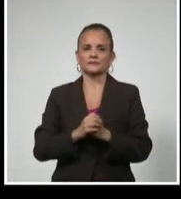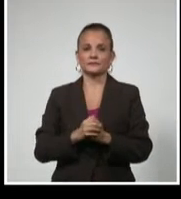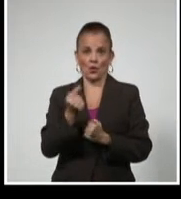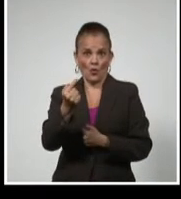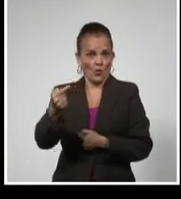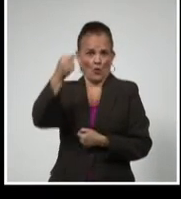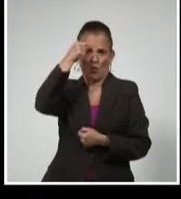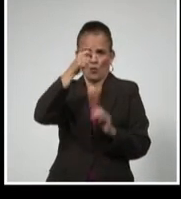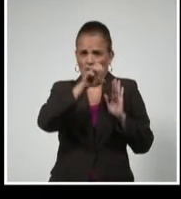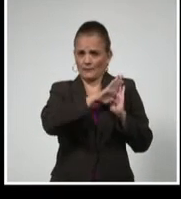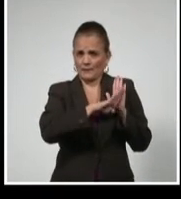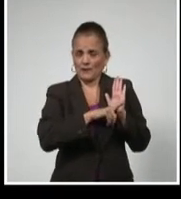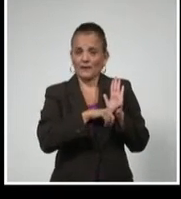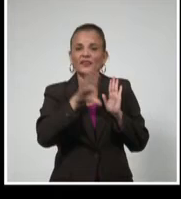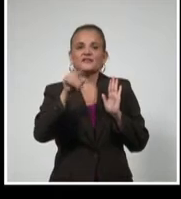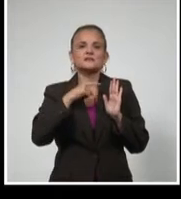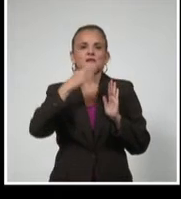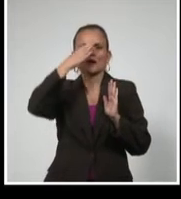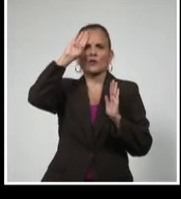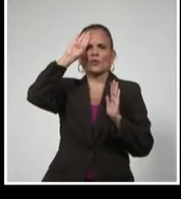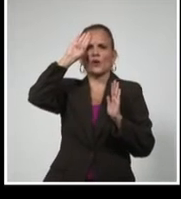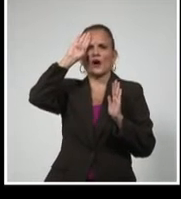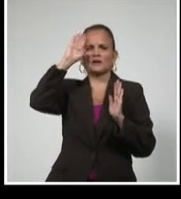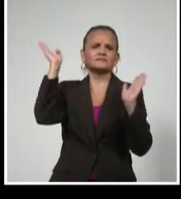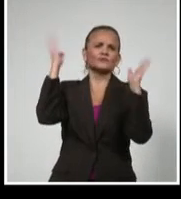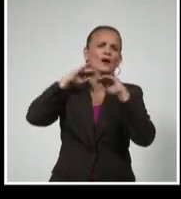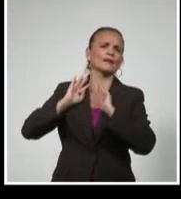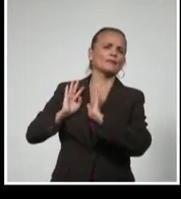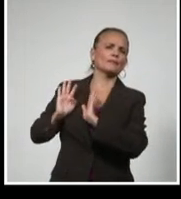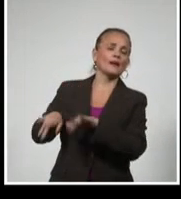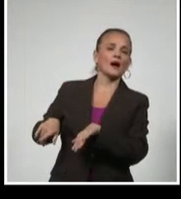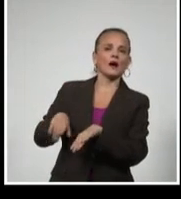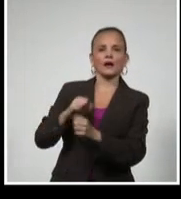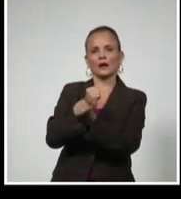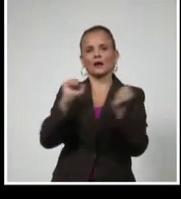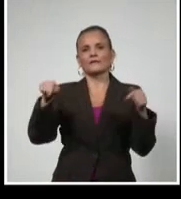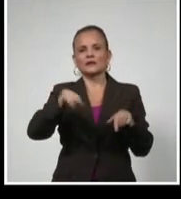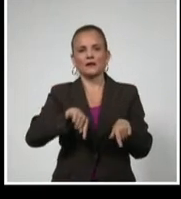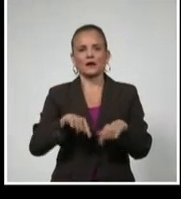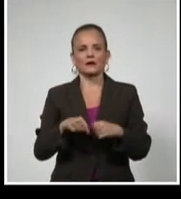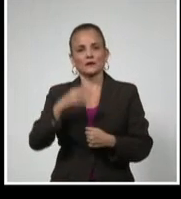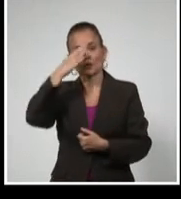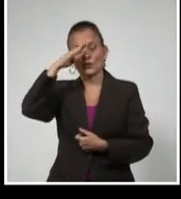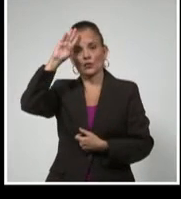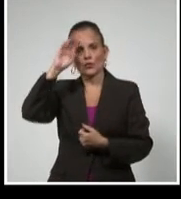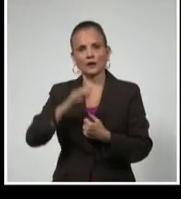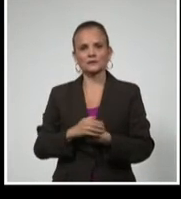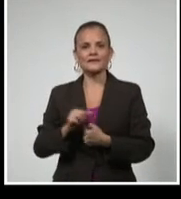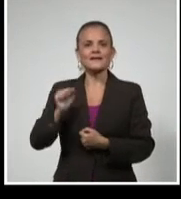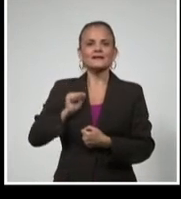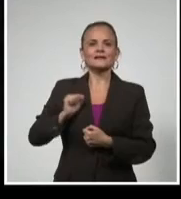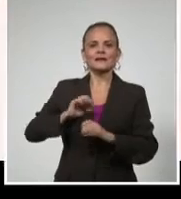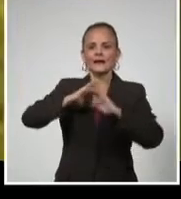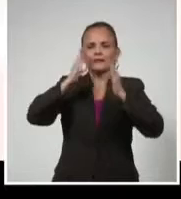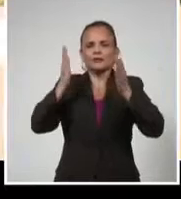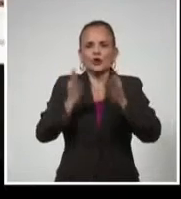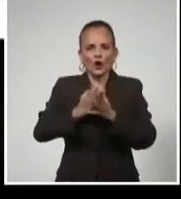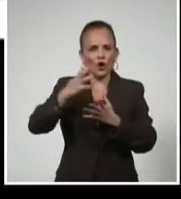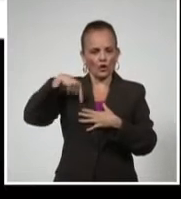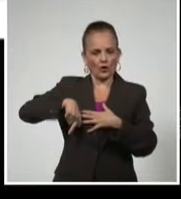Cuba renunciara a su soberanía, que Cuba permitiera que el destino del país estuviera en manos del gobierno de los Estados